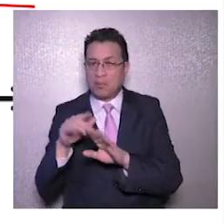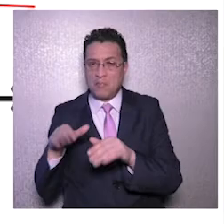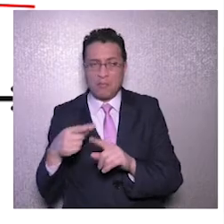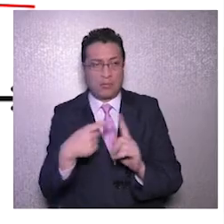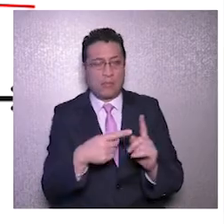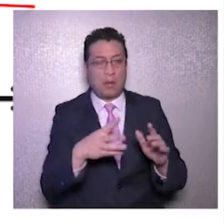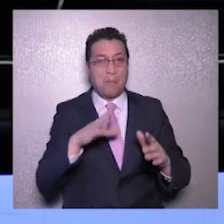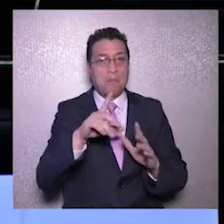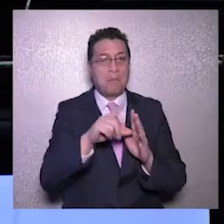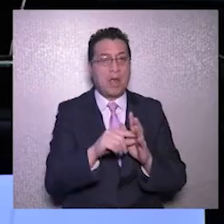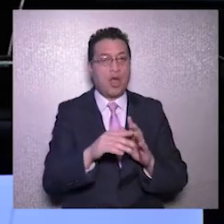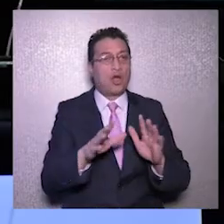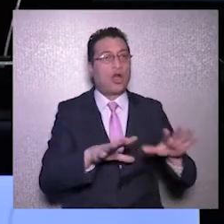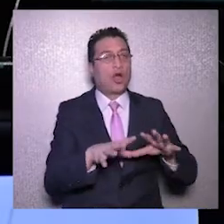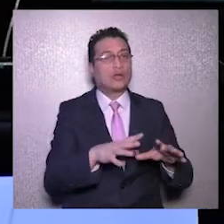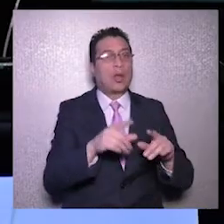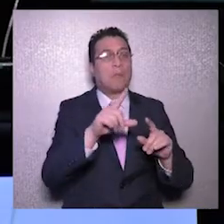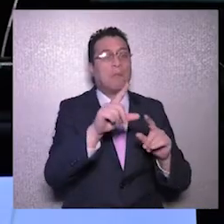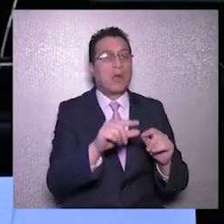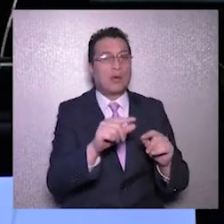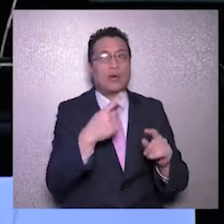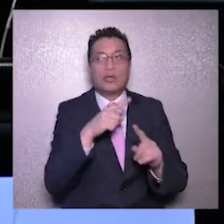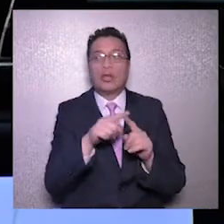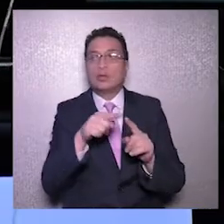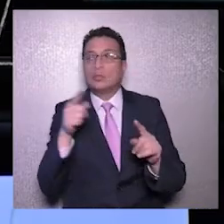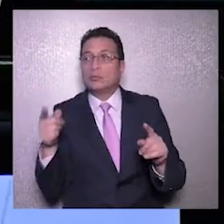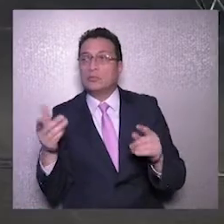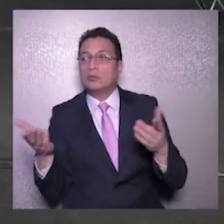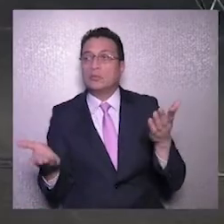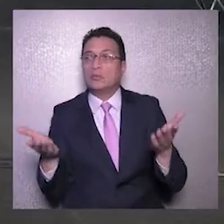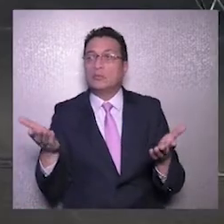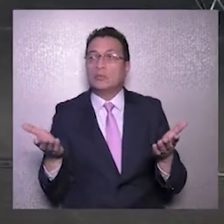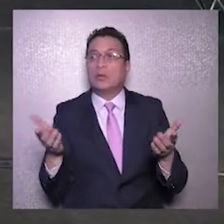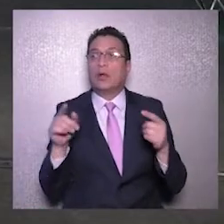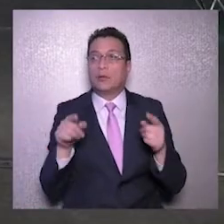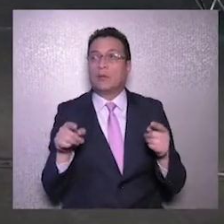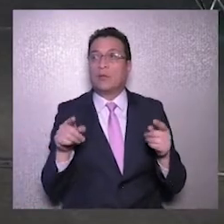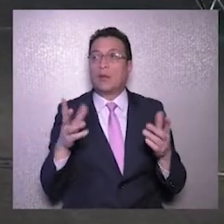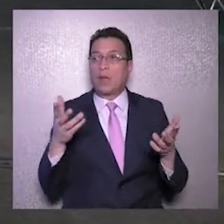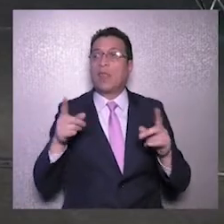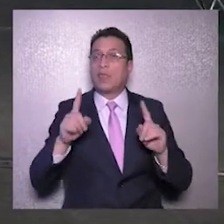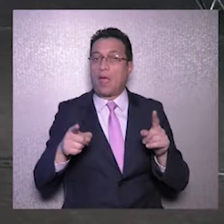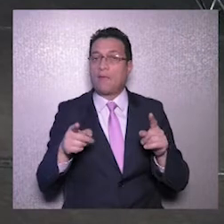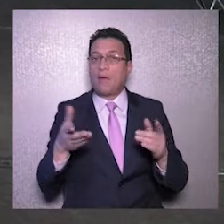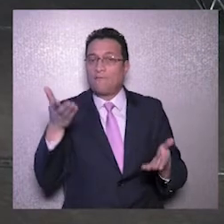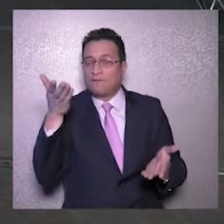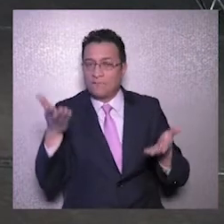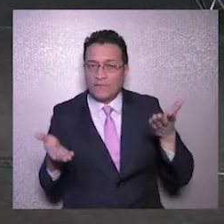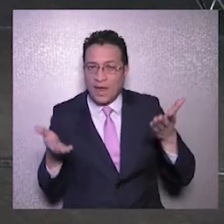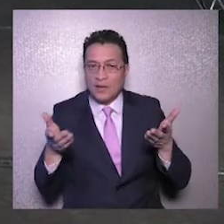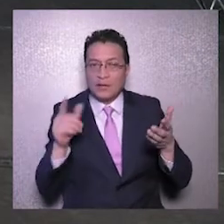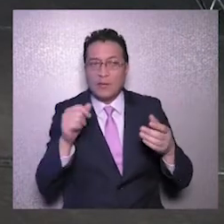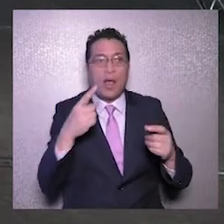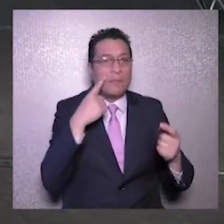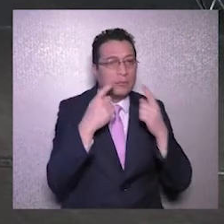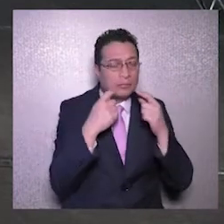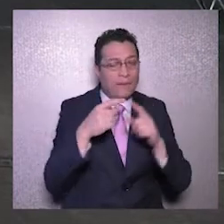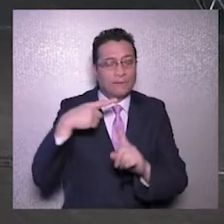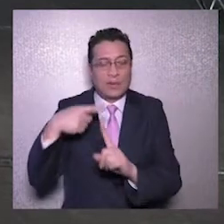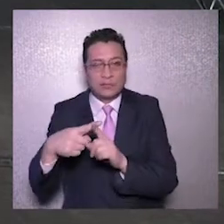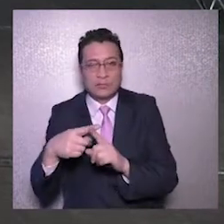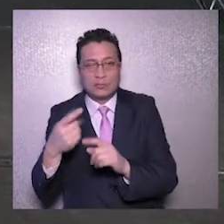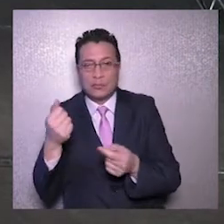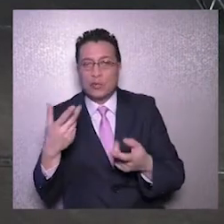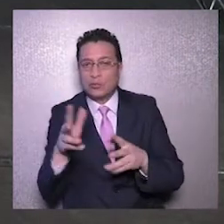tiene menos síntomas, porque evidentemente tiene menos síntomas aquí que acá, entonces valdrá la pena el balance, ¿no es cierto?, entre el riesgo y el beneficio de los tratamientos